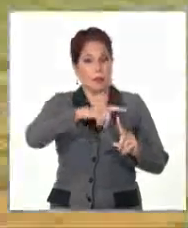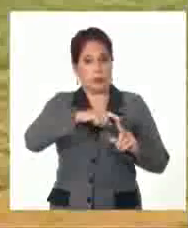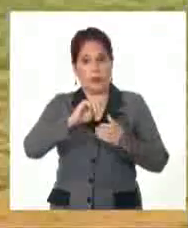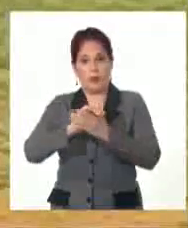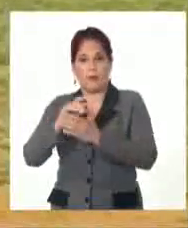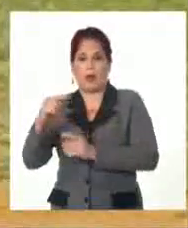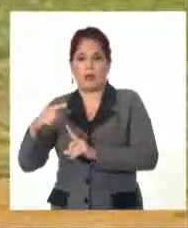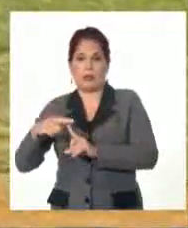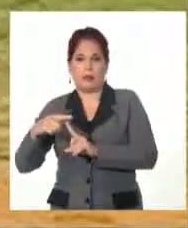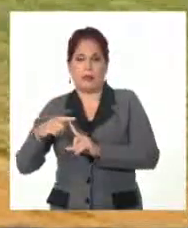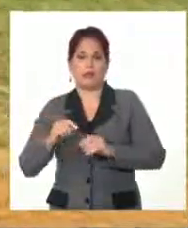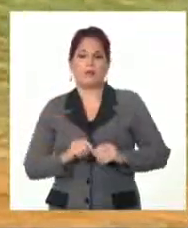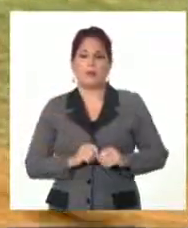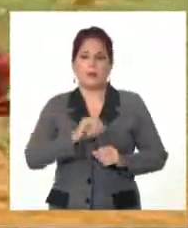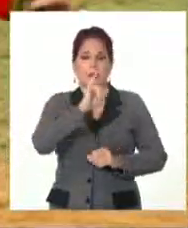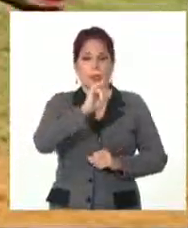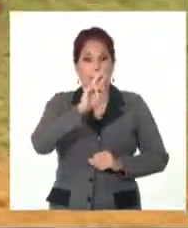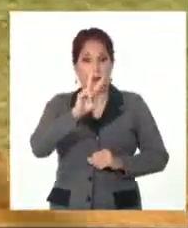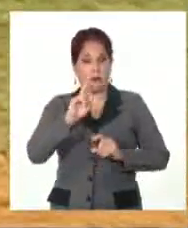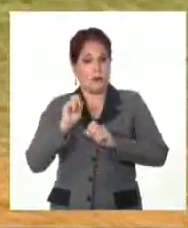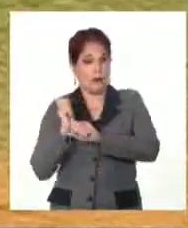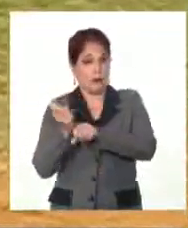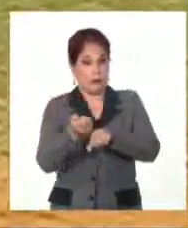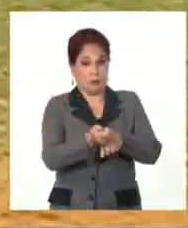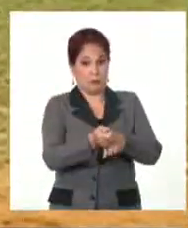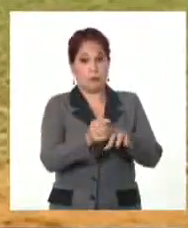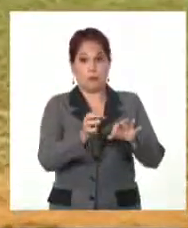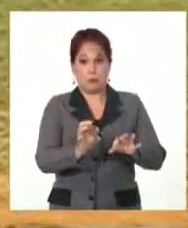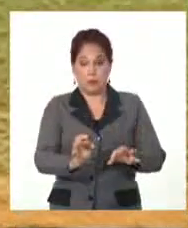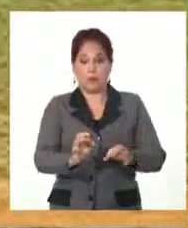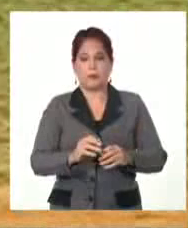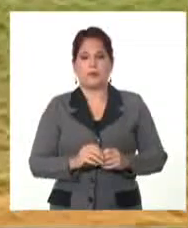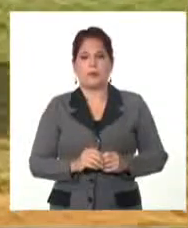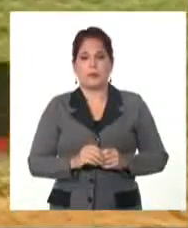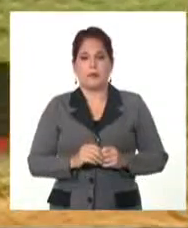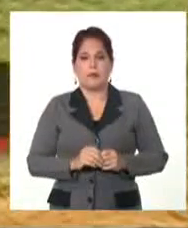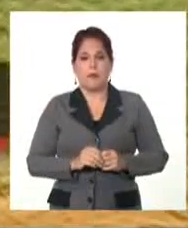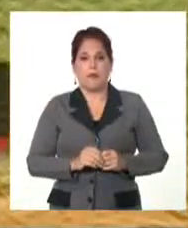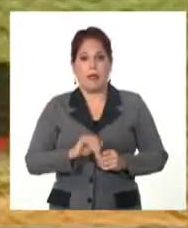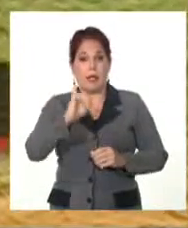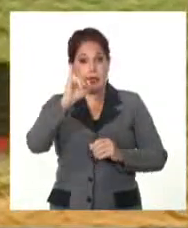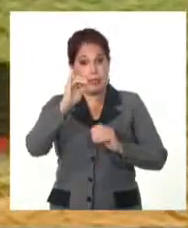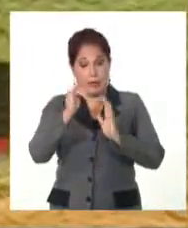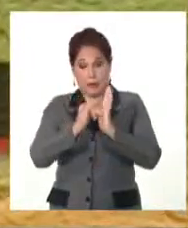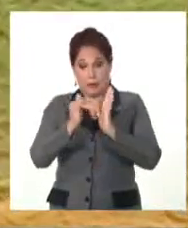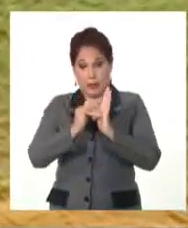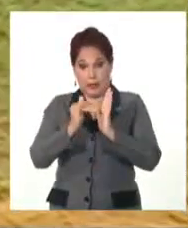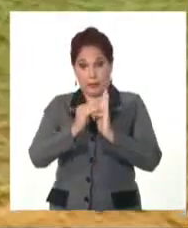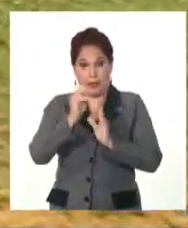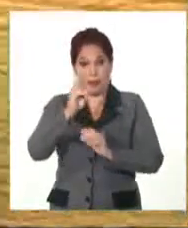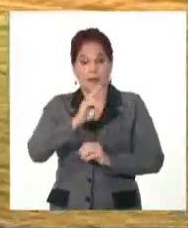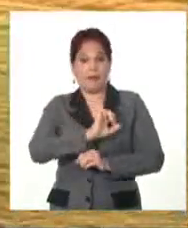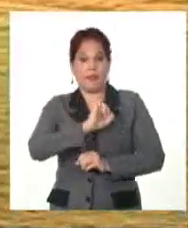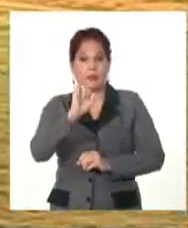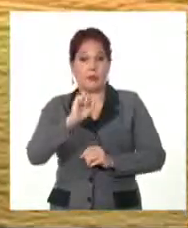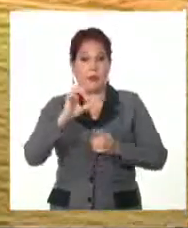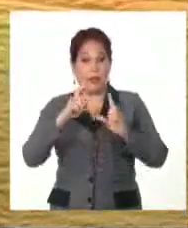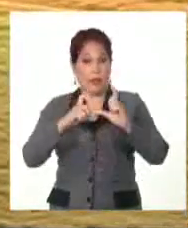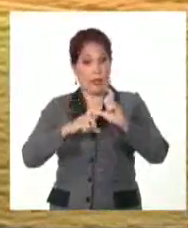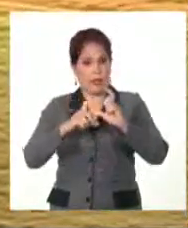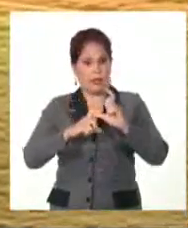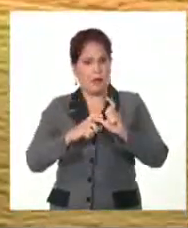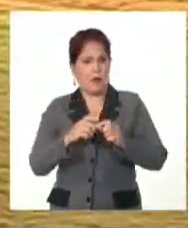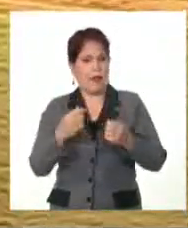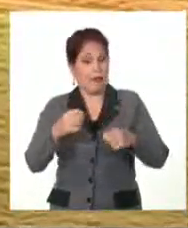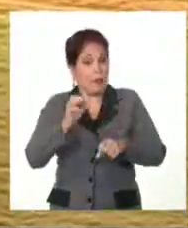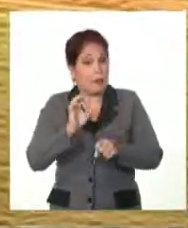esta edición número 62 de la Serie Nacional de Béisbol. El partido previsto para las 6 de la tarde en el Victoria de Girón debió comenzar cercano a las 7 de la